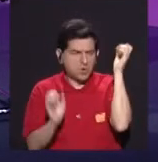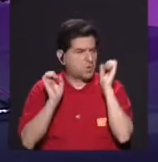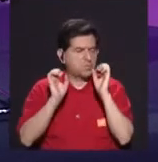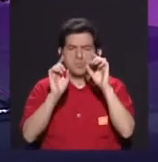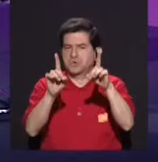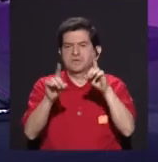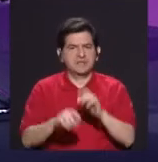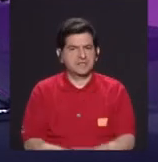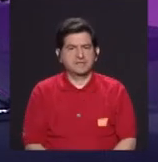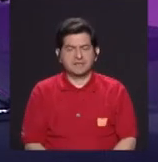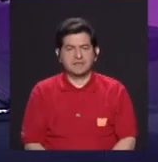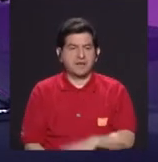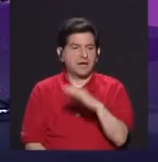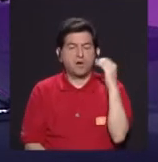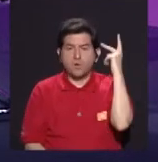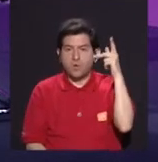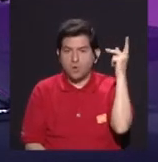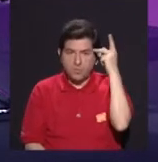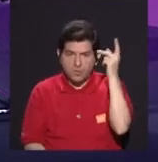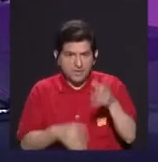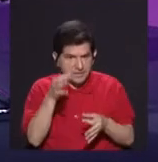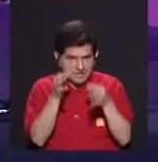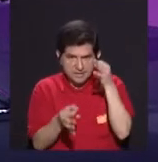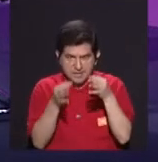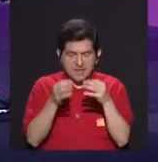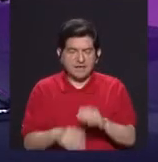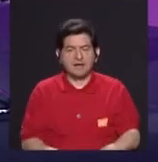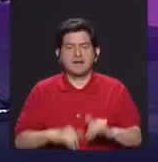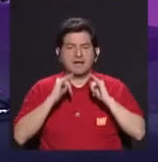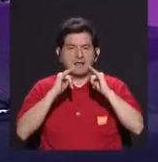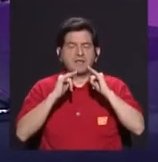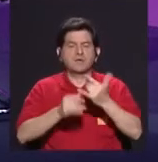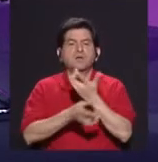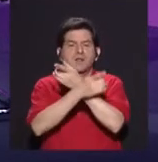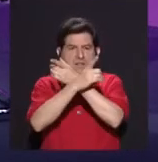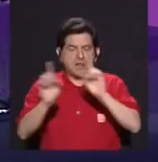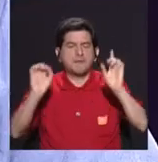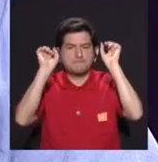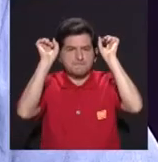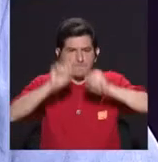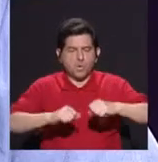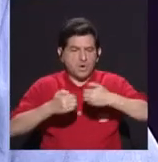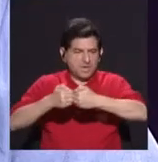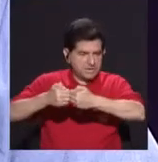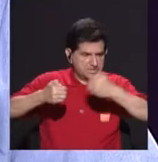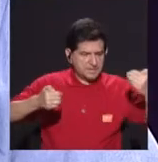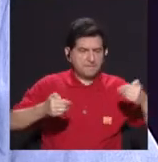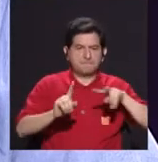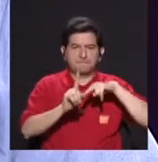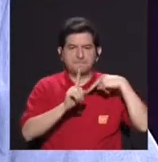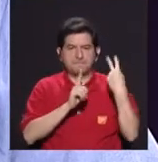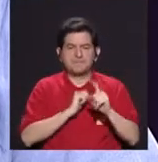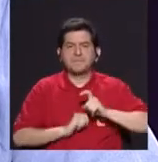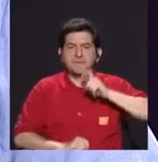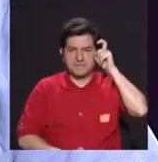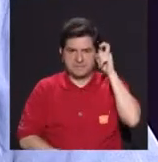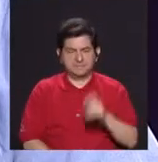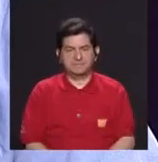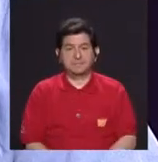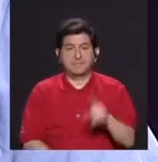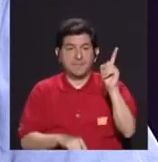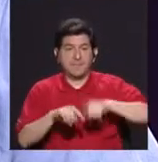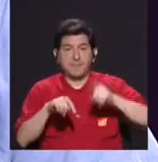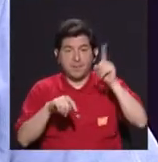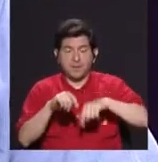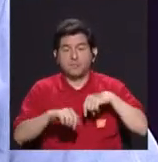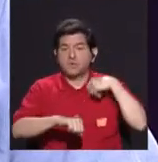e incluso alguna política de justicia igualdad y democracia puede dejar de lado la perspectiva de género es decir no podemos